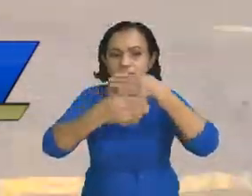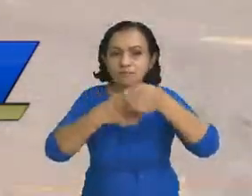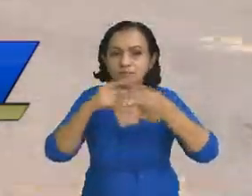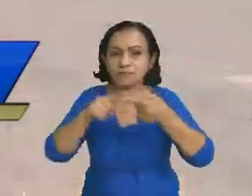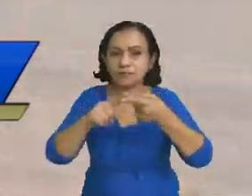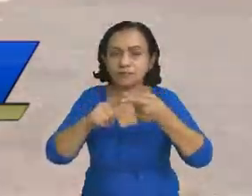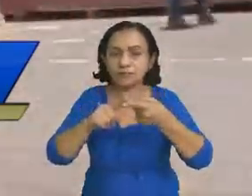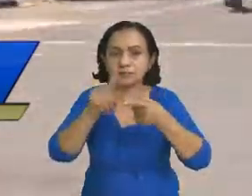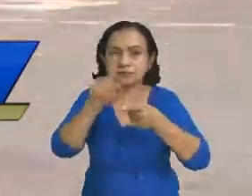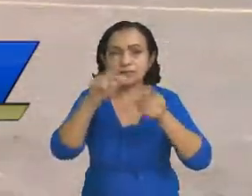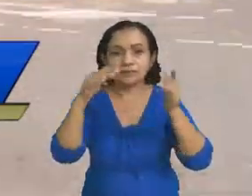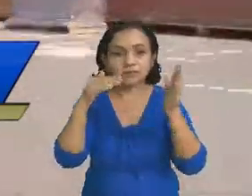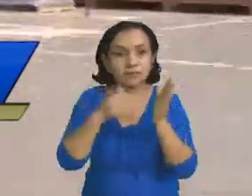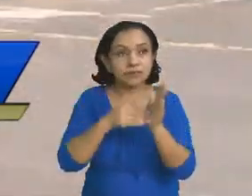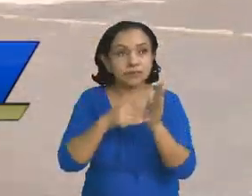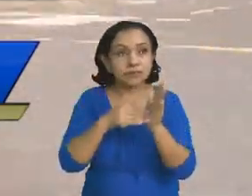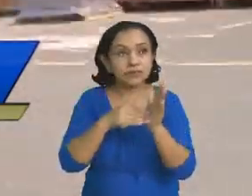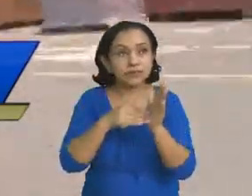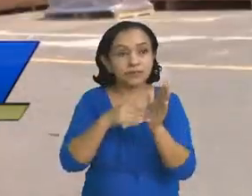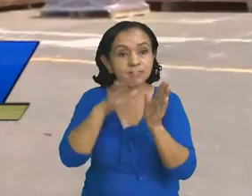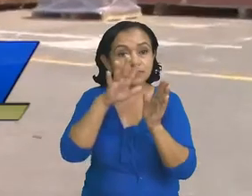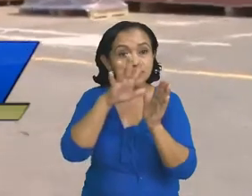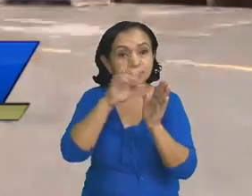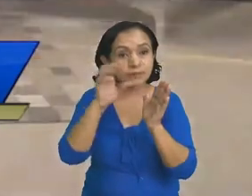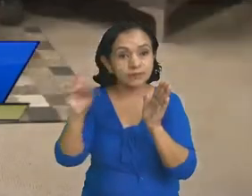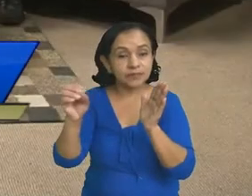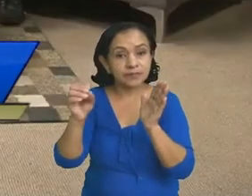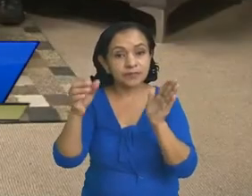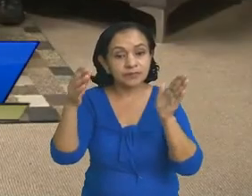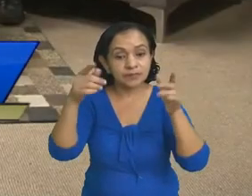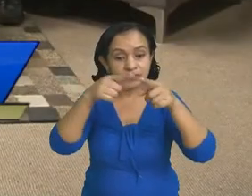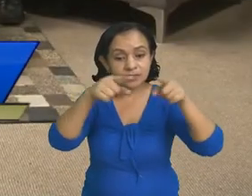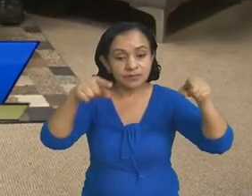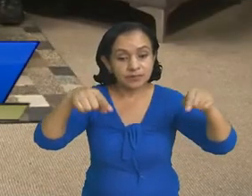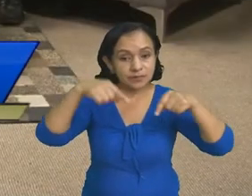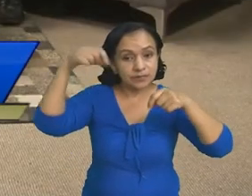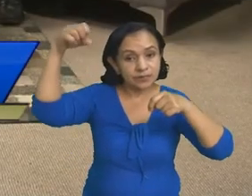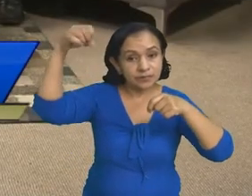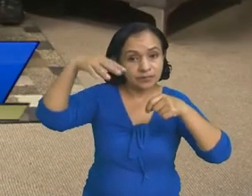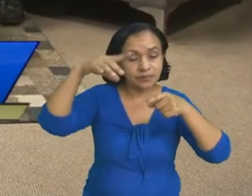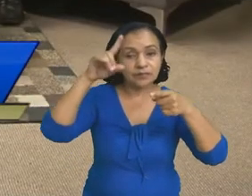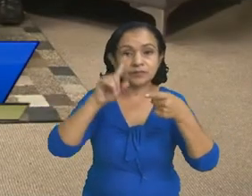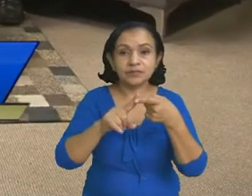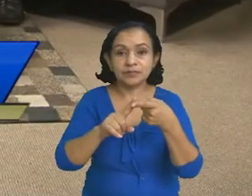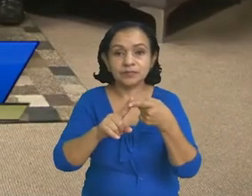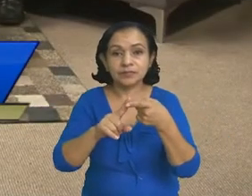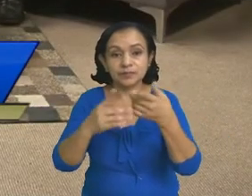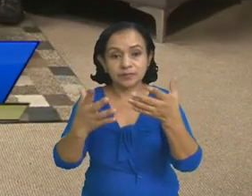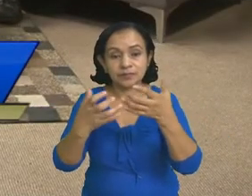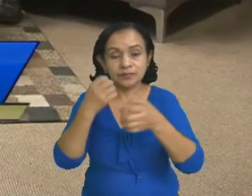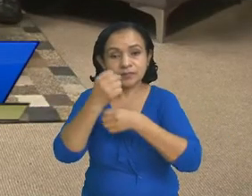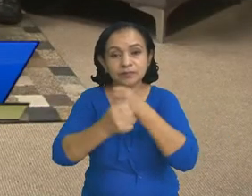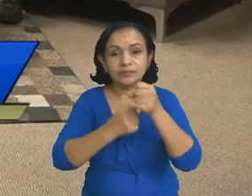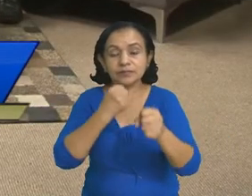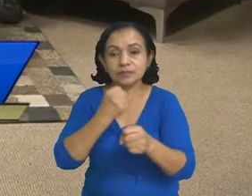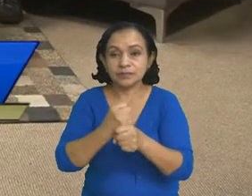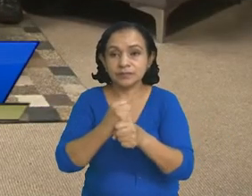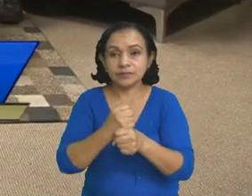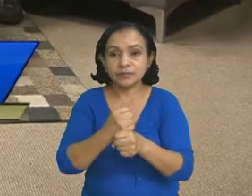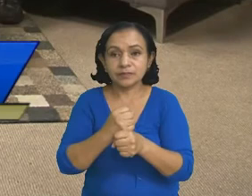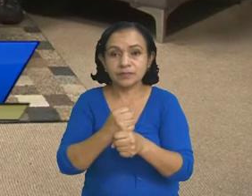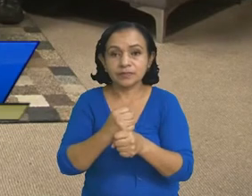con 1.500 paneles solares. ¿Sí? Y la meta para este año es